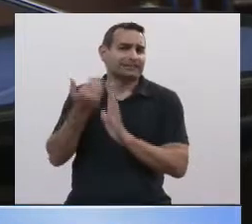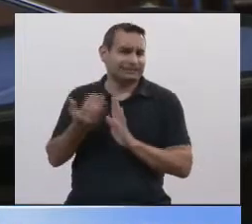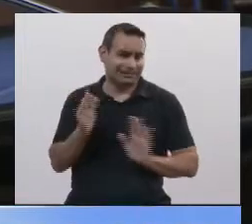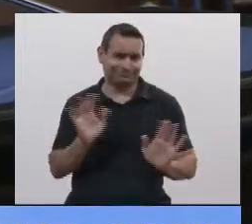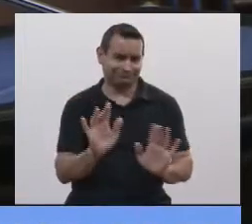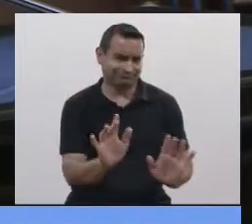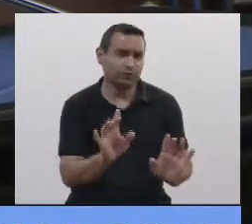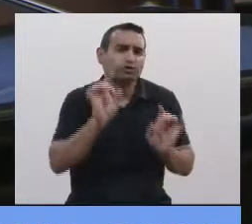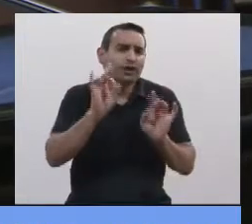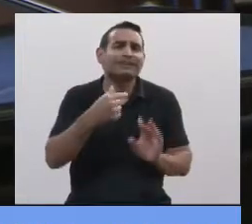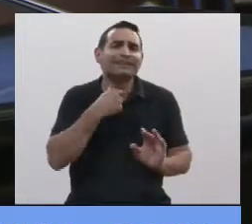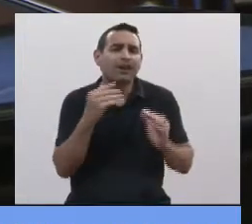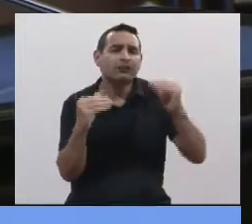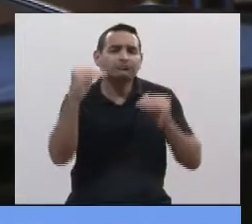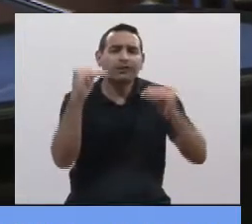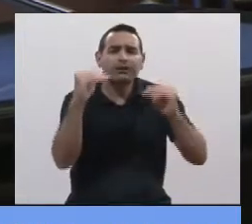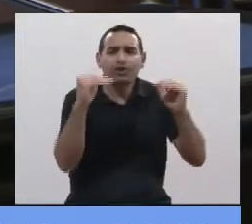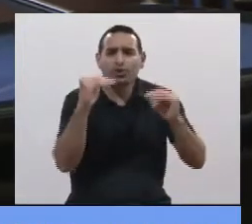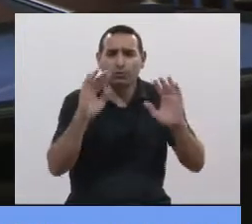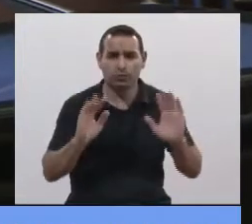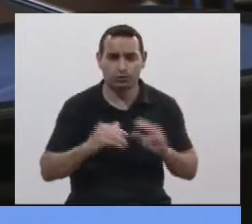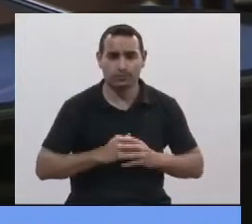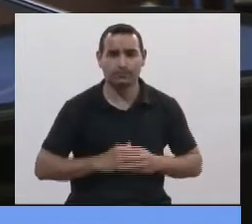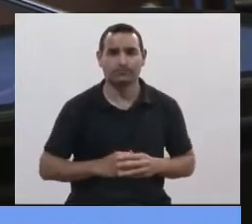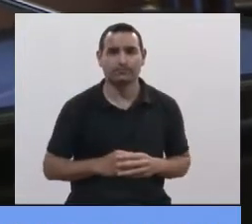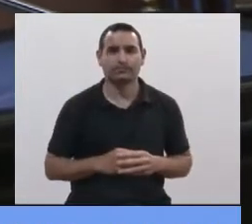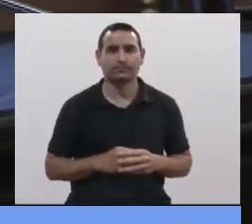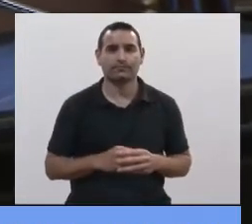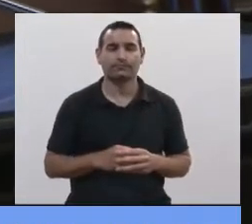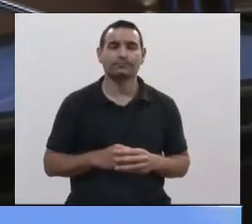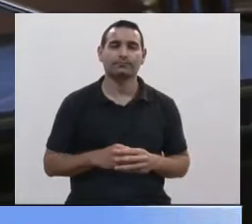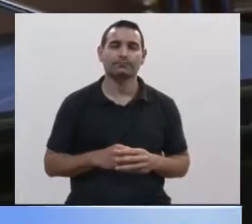pies, sino más bien que todos pudieran crecer.